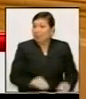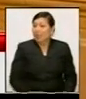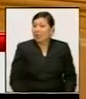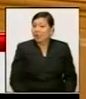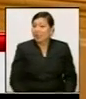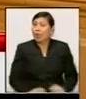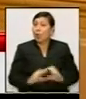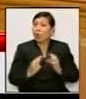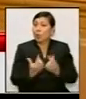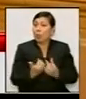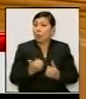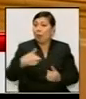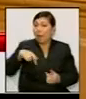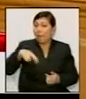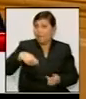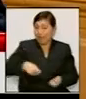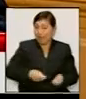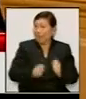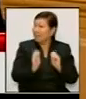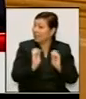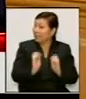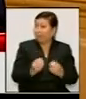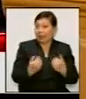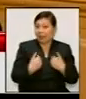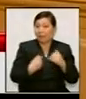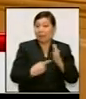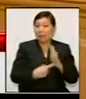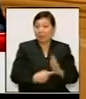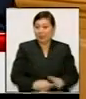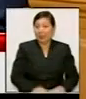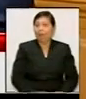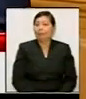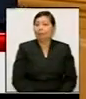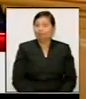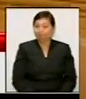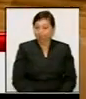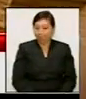en el partido y en el Congreso siempre lo tendremos presente.